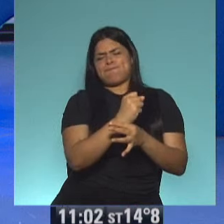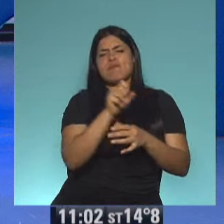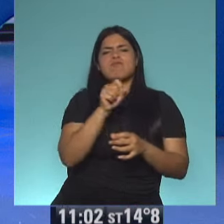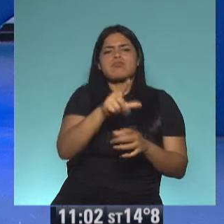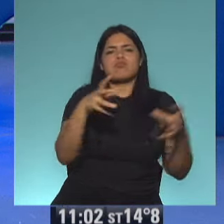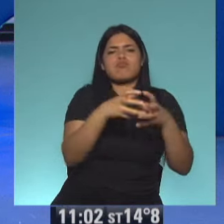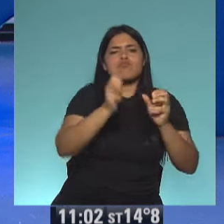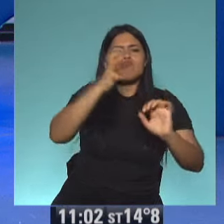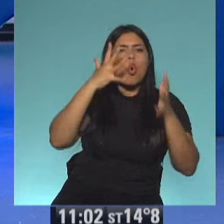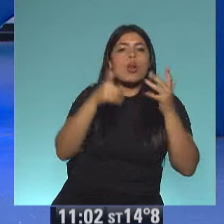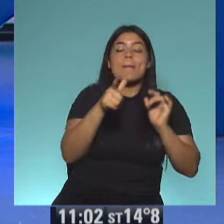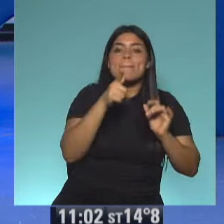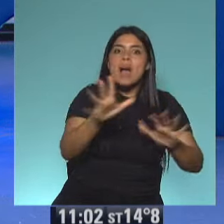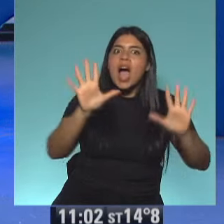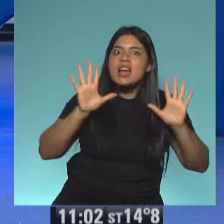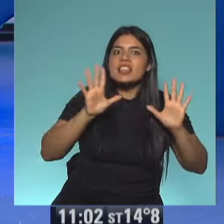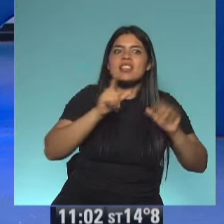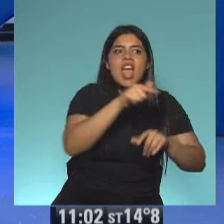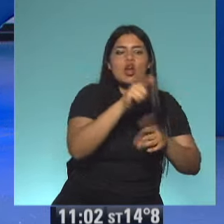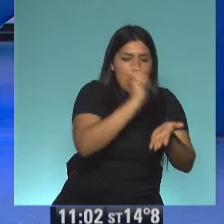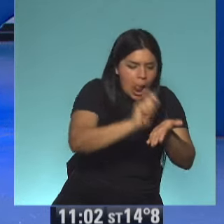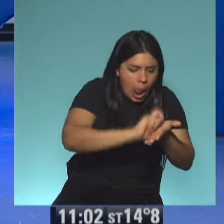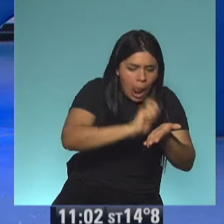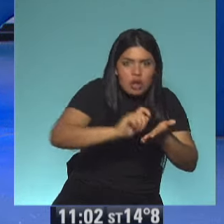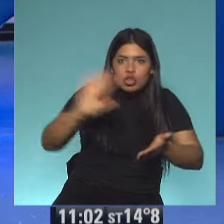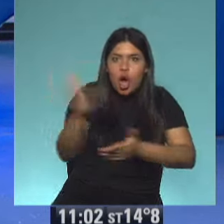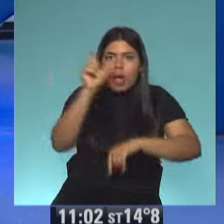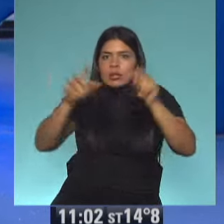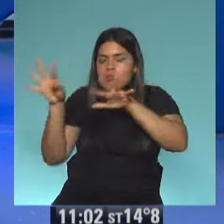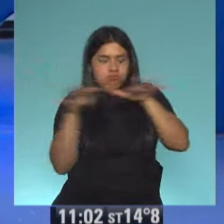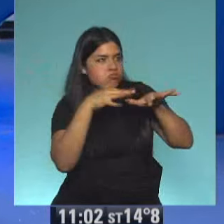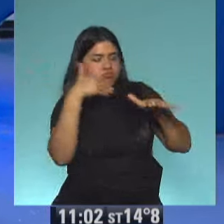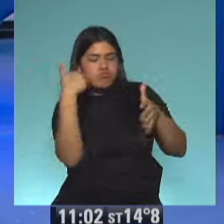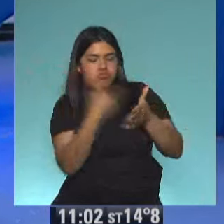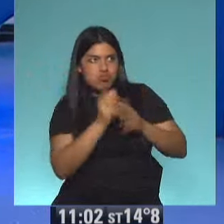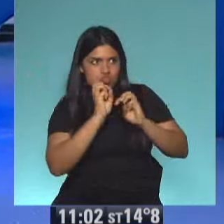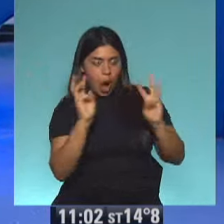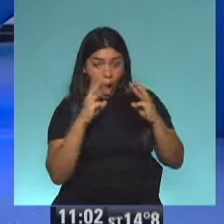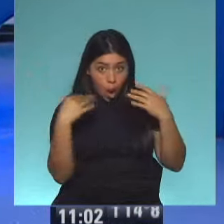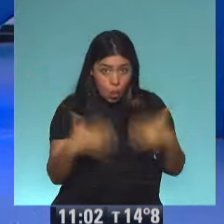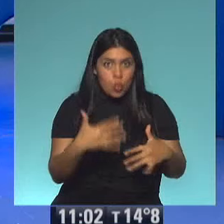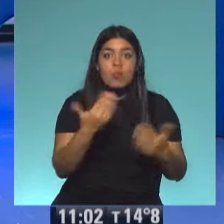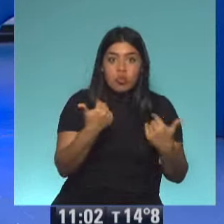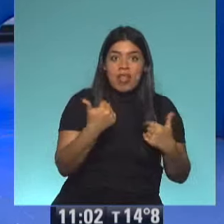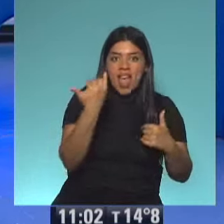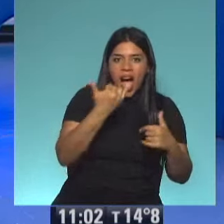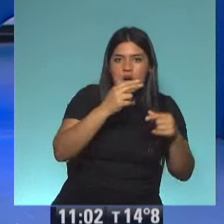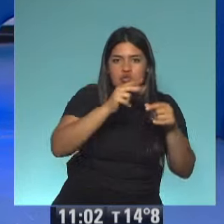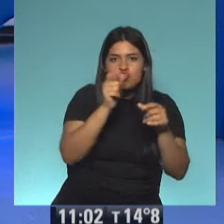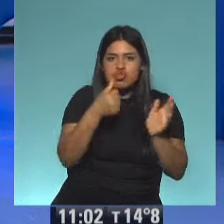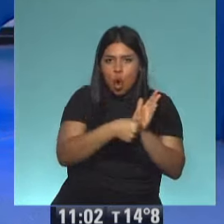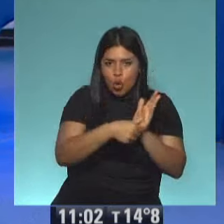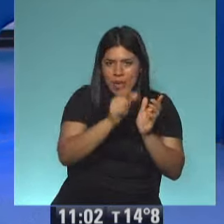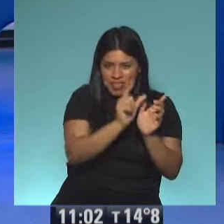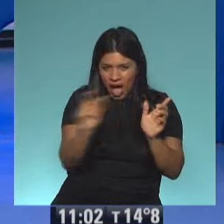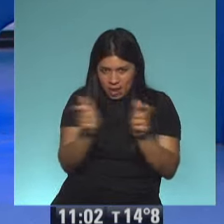crítico. Parece que Nariz se ponía a hacer una crítica y todos los murgueros y las murgueras quedaban así, porque era increíble. Pueden ver un documental de Nariz el murguero en YouTube. Perfecto.